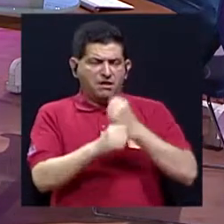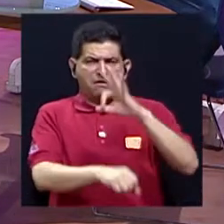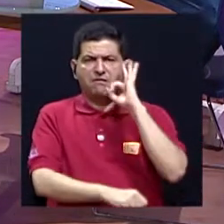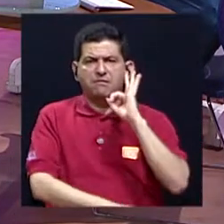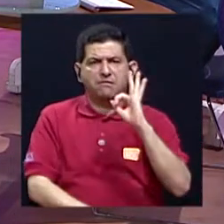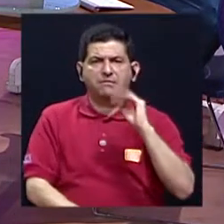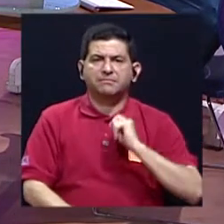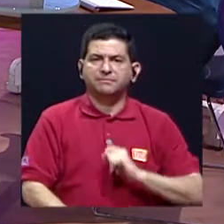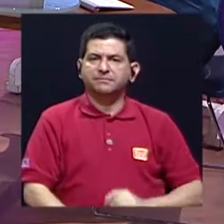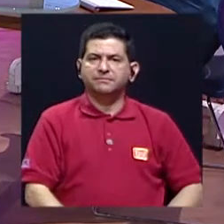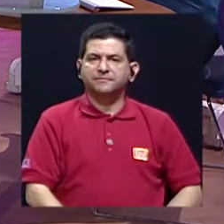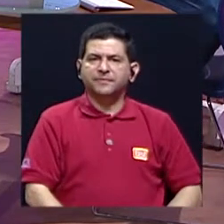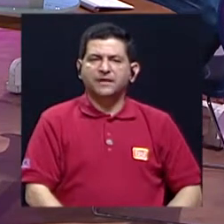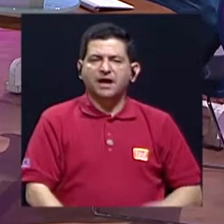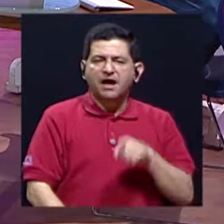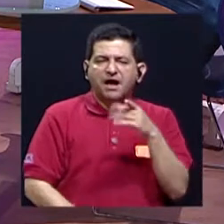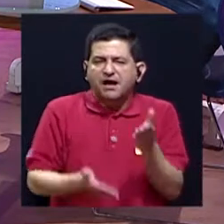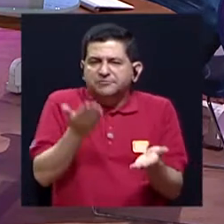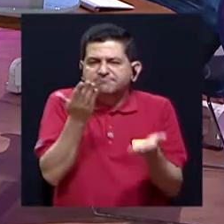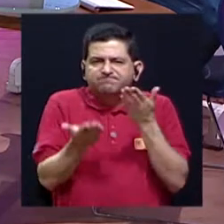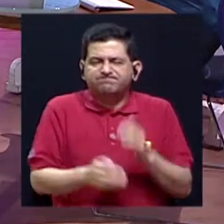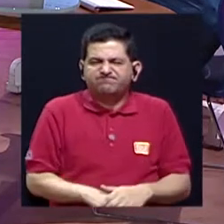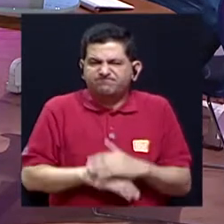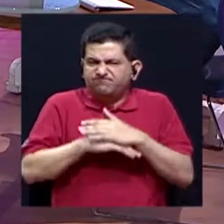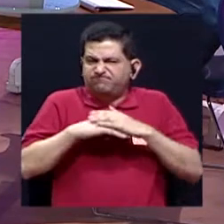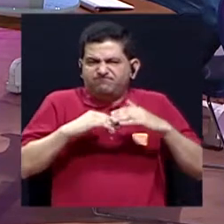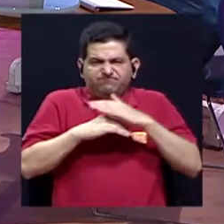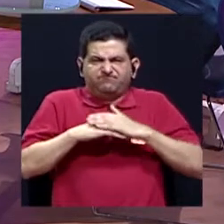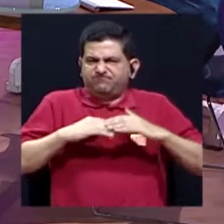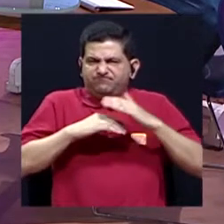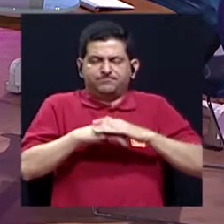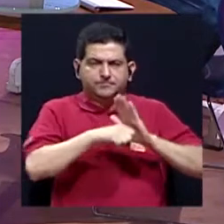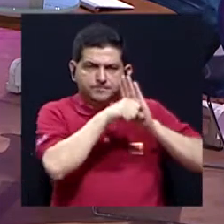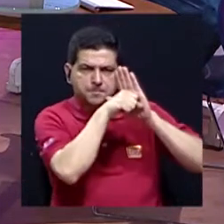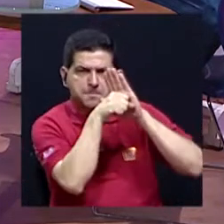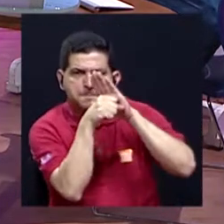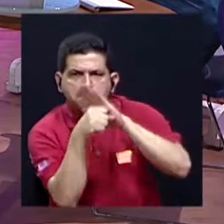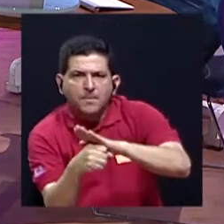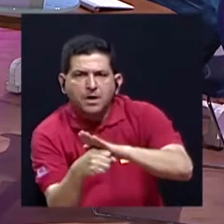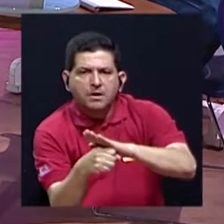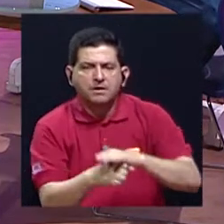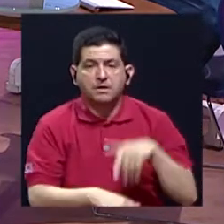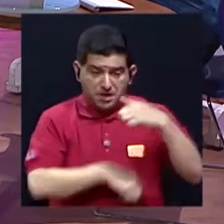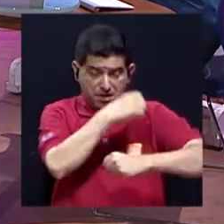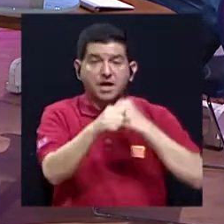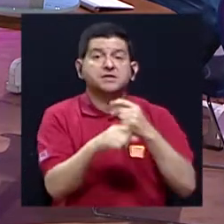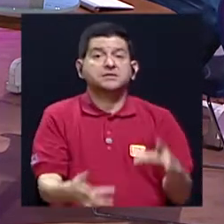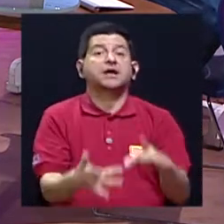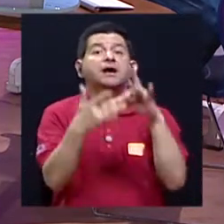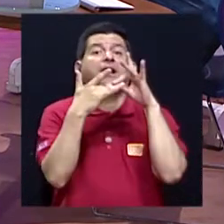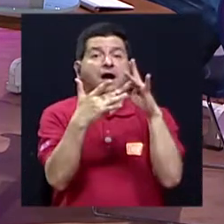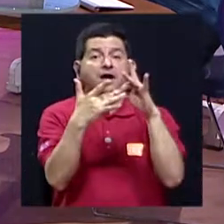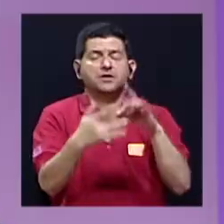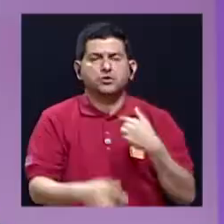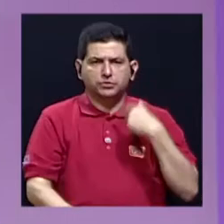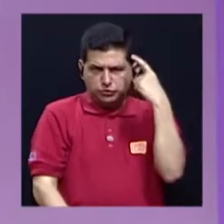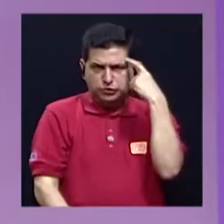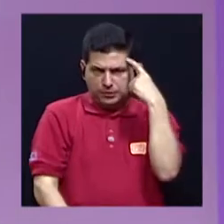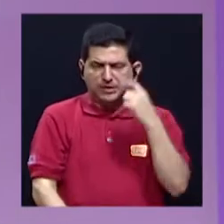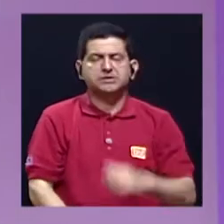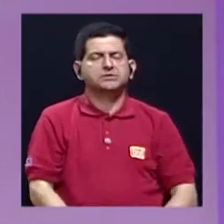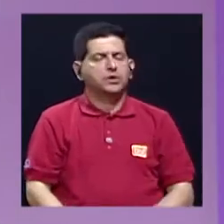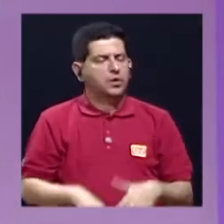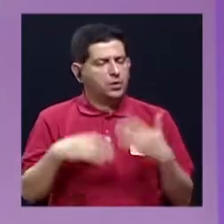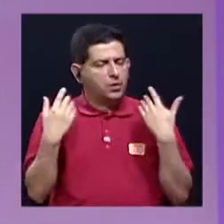cosas. Entonces existe, ¿verdad?, como esa incomodidad, entonces empieza esa presión. Y este año particularmente, yo considero que va a ser un